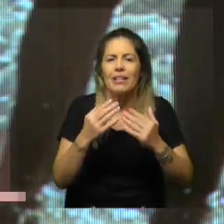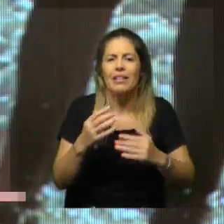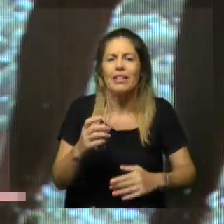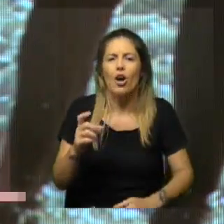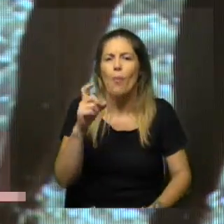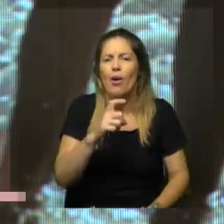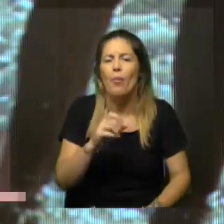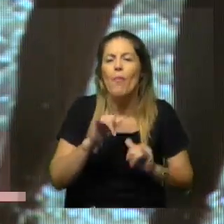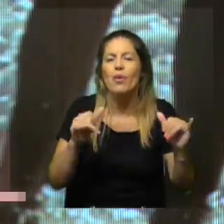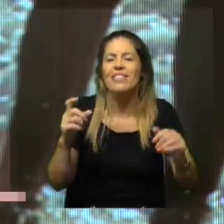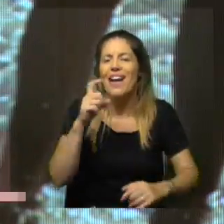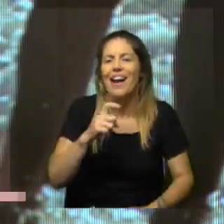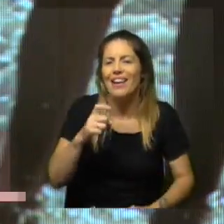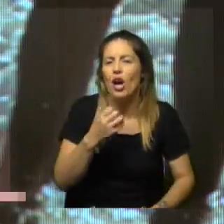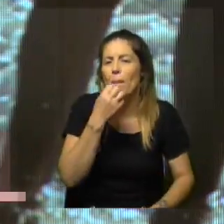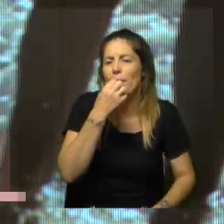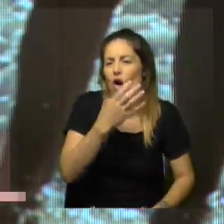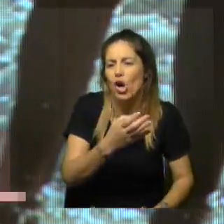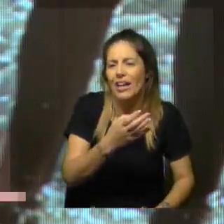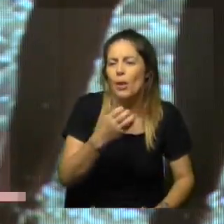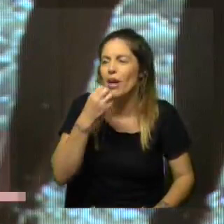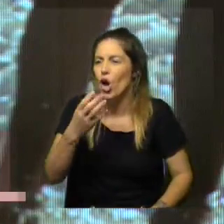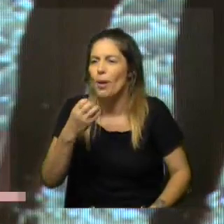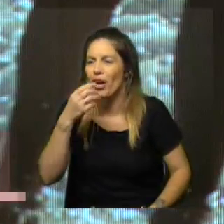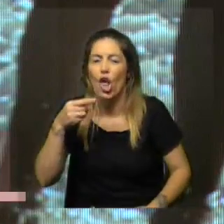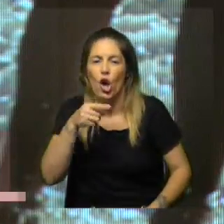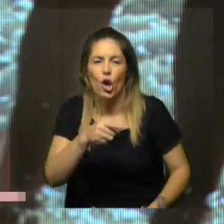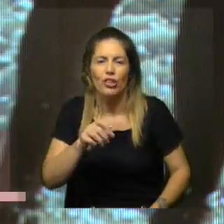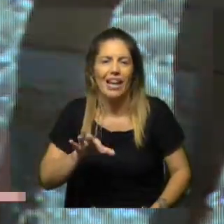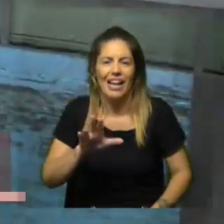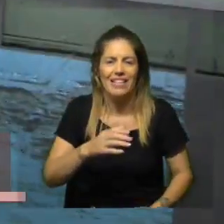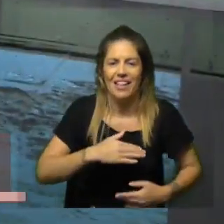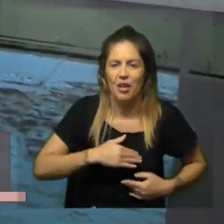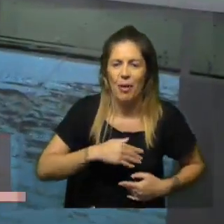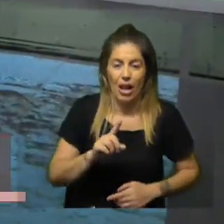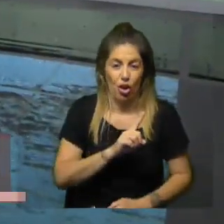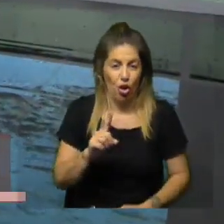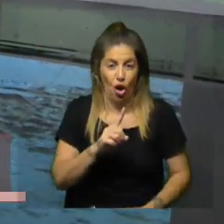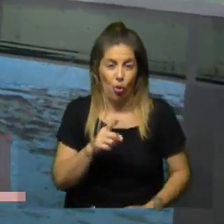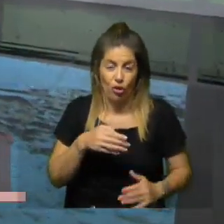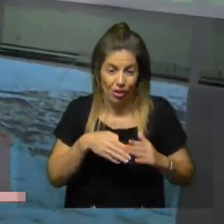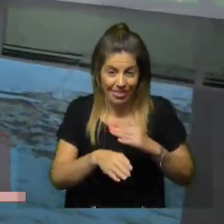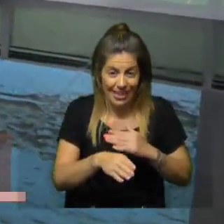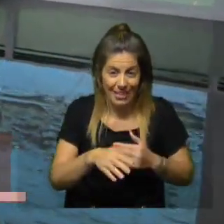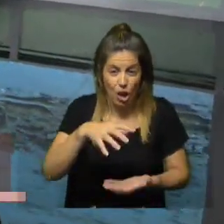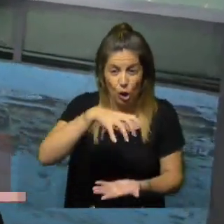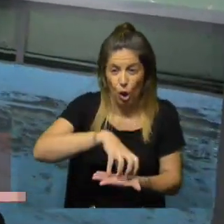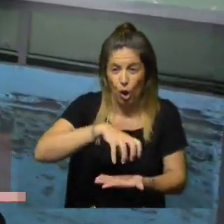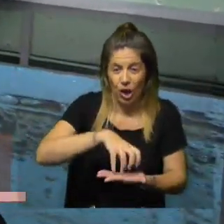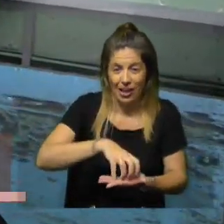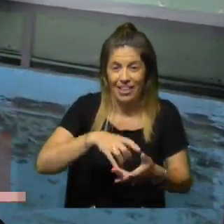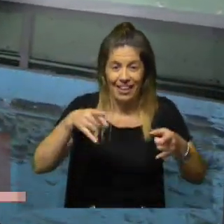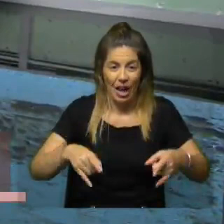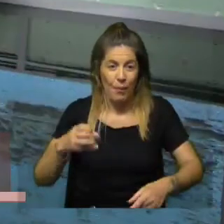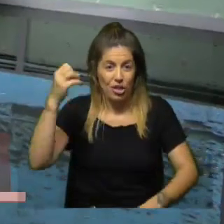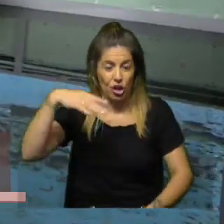Había publicidad engañosa que decía mejora no sé qué, mejor no sé cuánto, anticáncer de mama. Entonces, no. Cuando tú entrabas a uno de estos locales de camas solares, eso